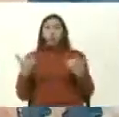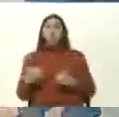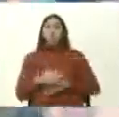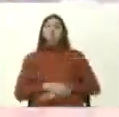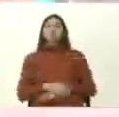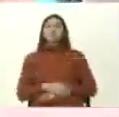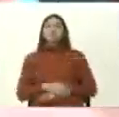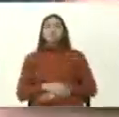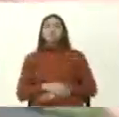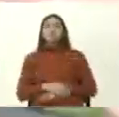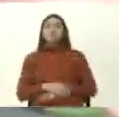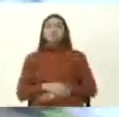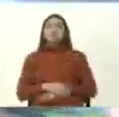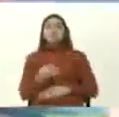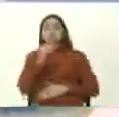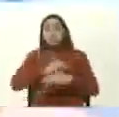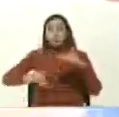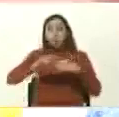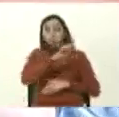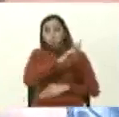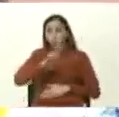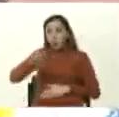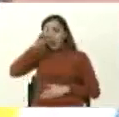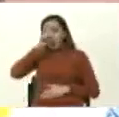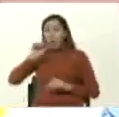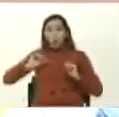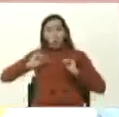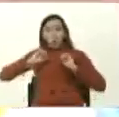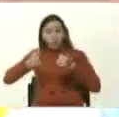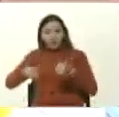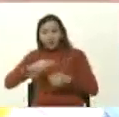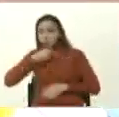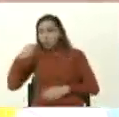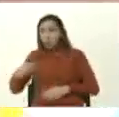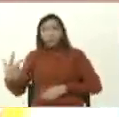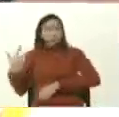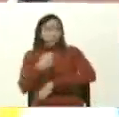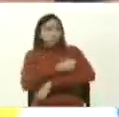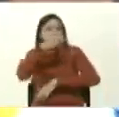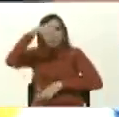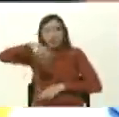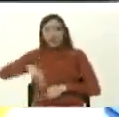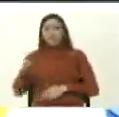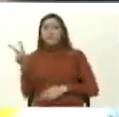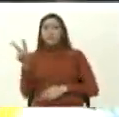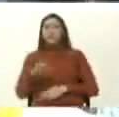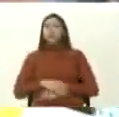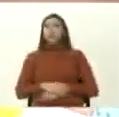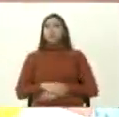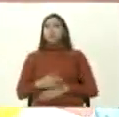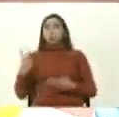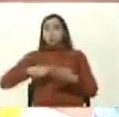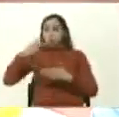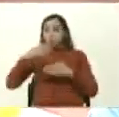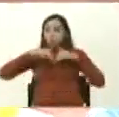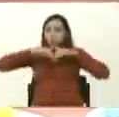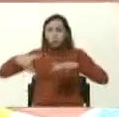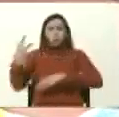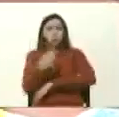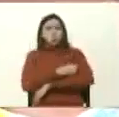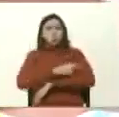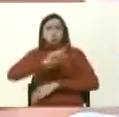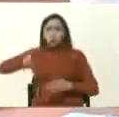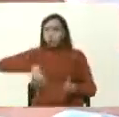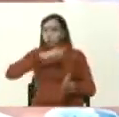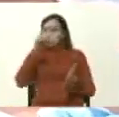los mayores de 12 años comienzan la vacunación en Venezuela. en el marco del plan de inmunización, para